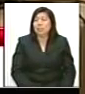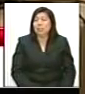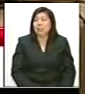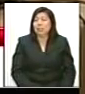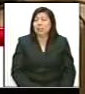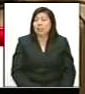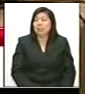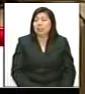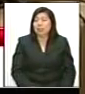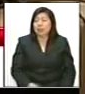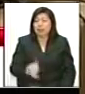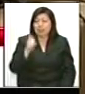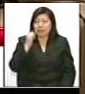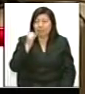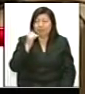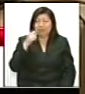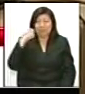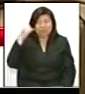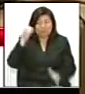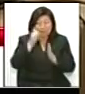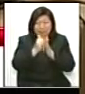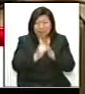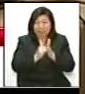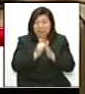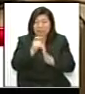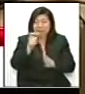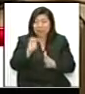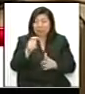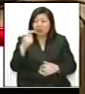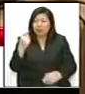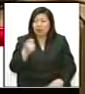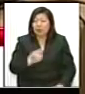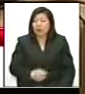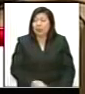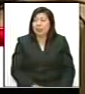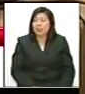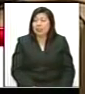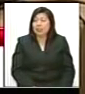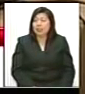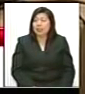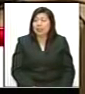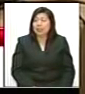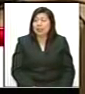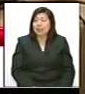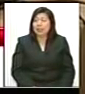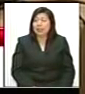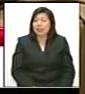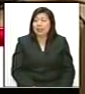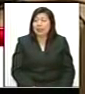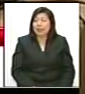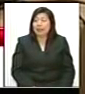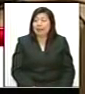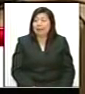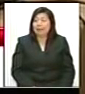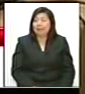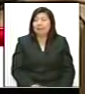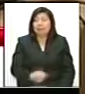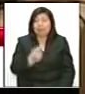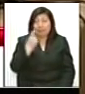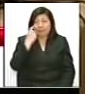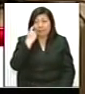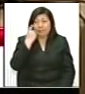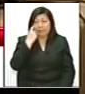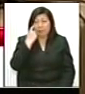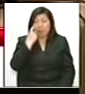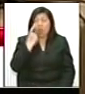debidamente filmada esta acción, a un ciudadano trujillano, a una persona que nosotros conocemos en la